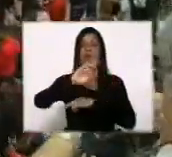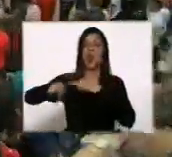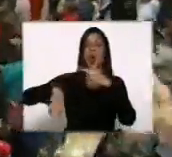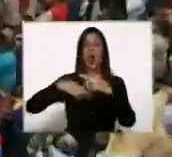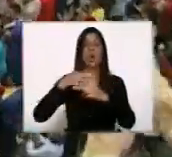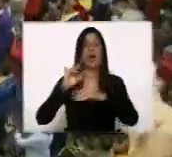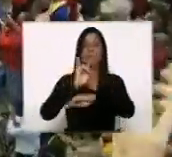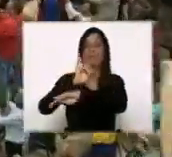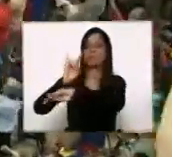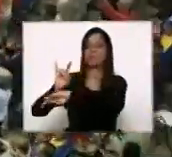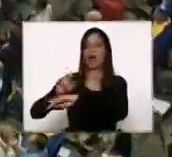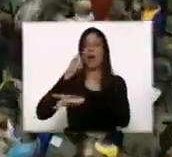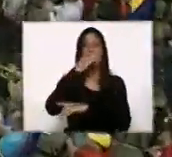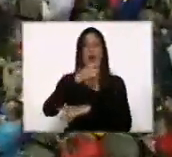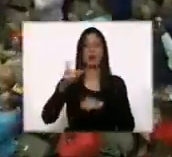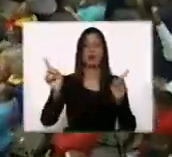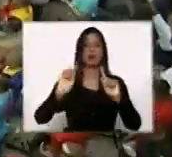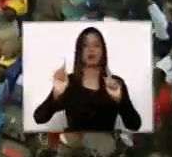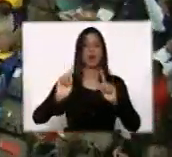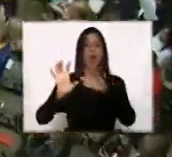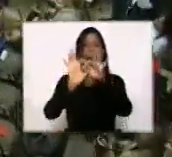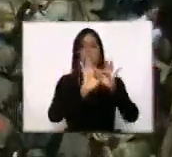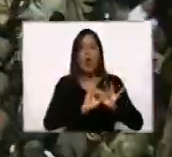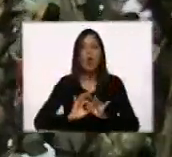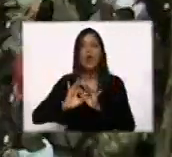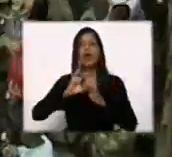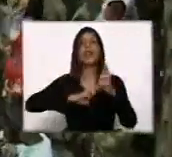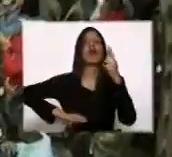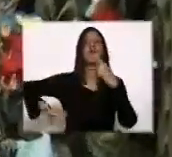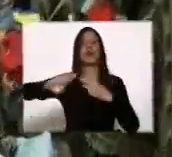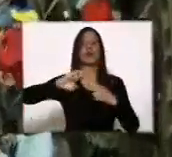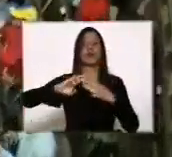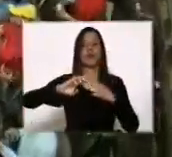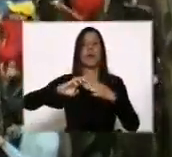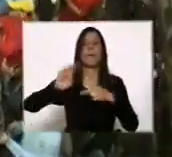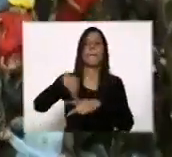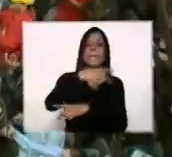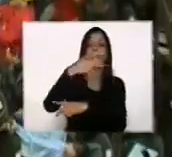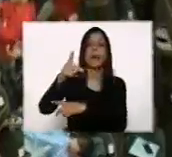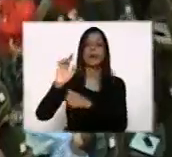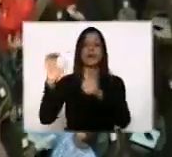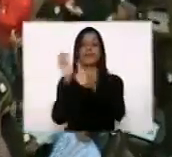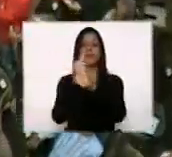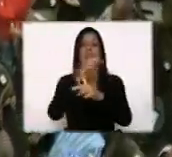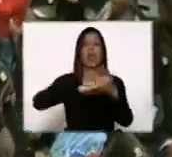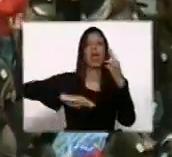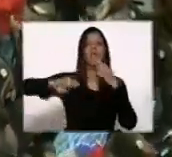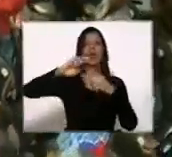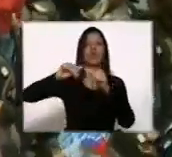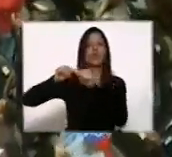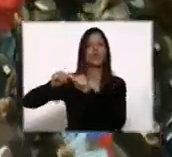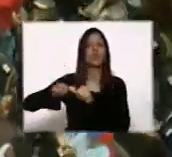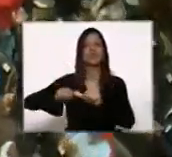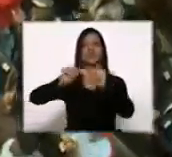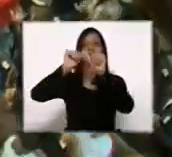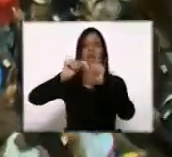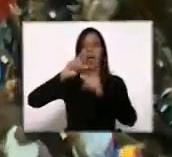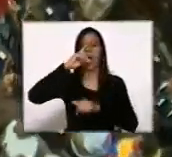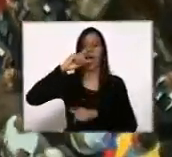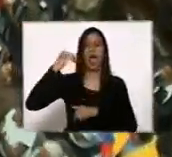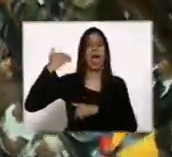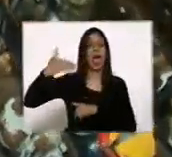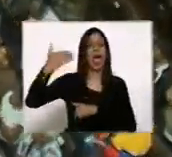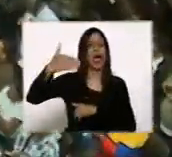más traiciones a nuestro pueblo. Habrá unidad revolucionaria, habrá patria y habrá revolución por muchos